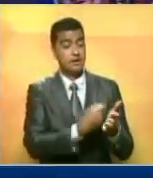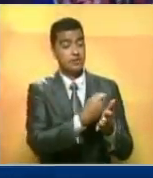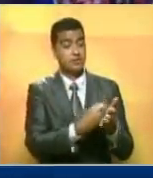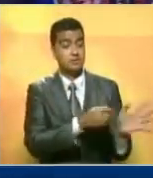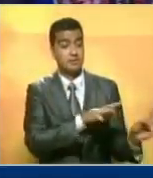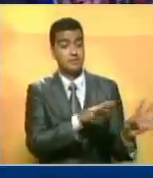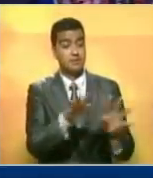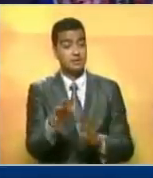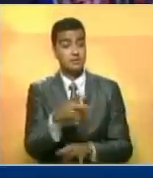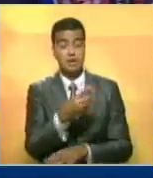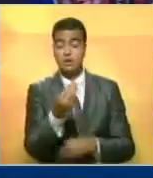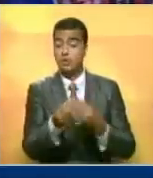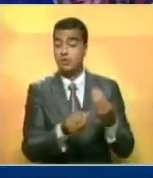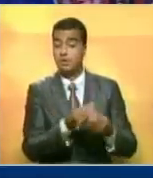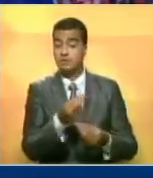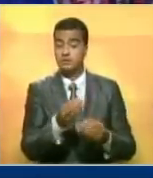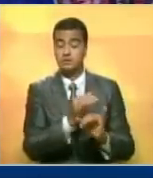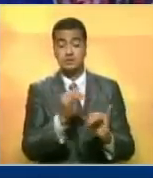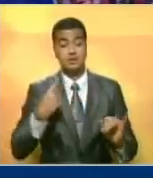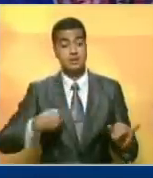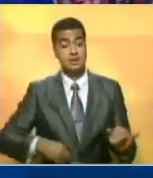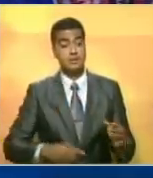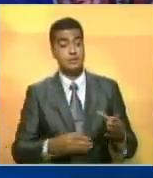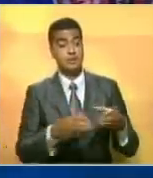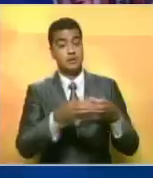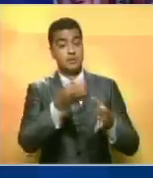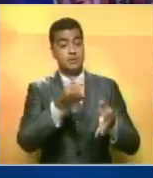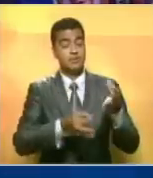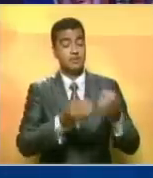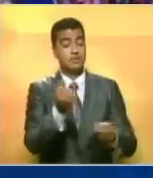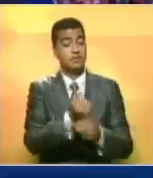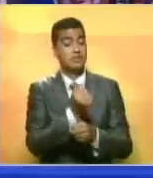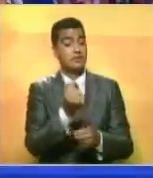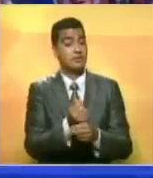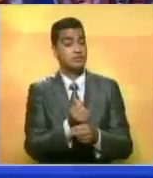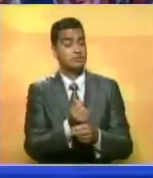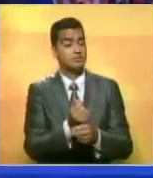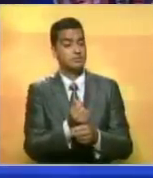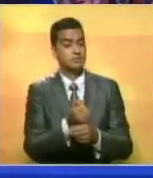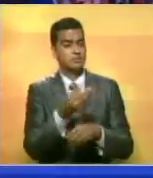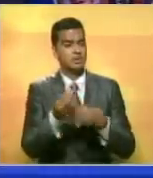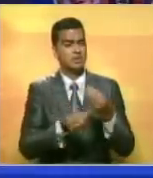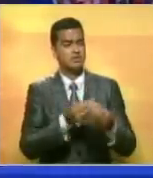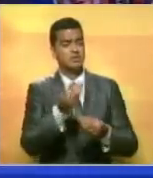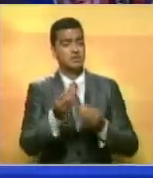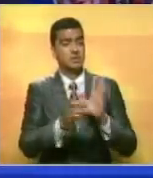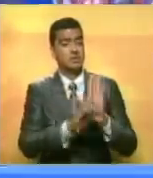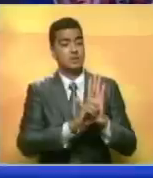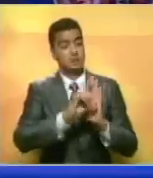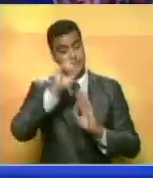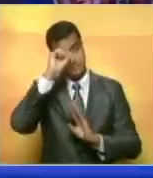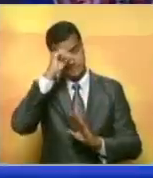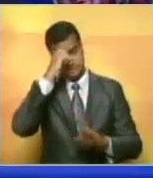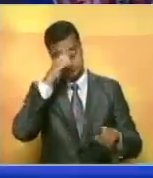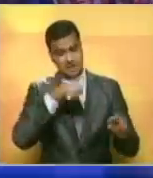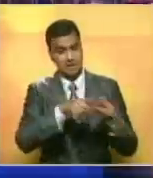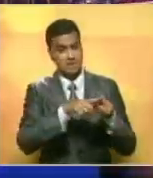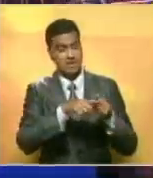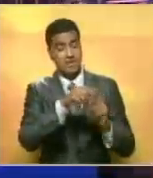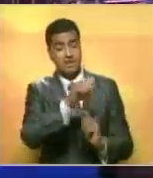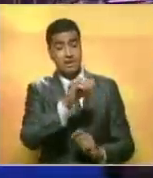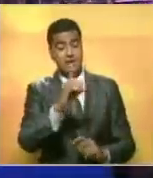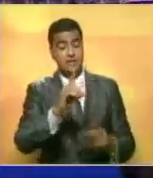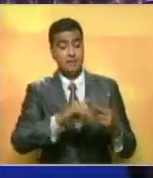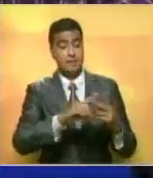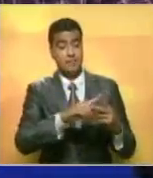migraciones y si no lo hace ya tenemos un equipo de abogados trabajando en Cuáles son las acciones legales creen que las críticas de Ade Cope a